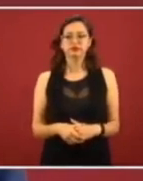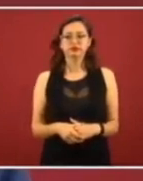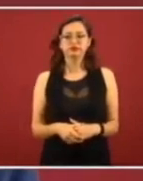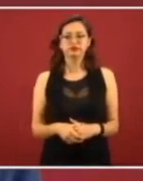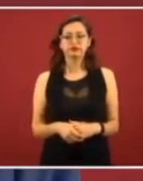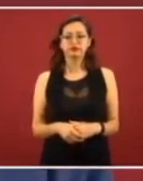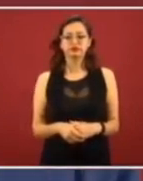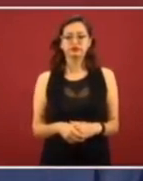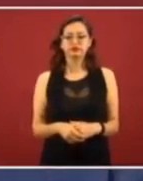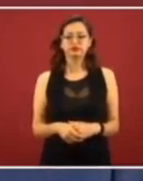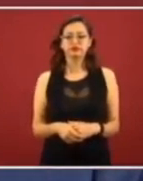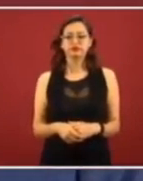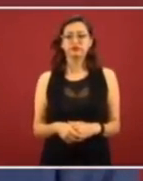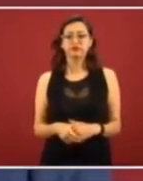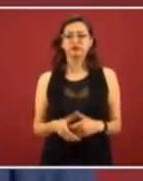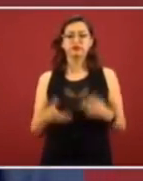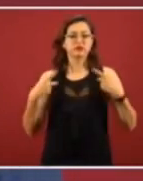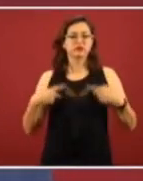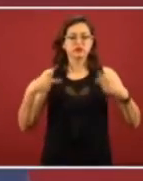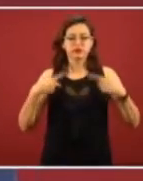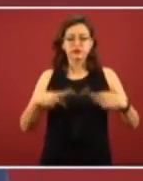a todos los que trabajan